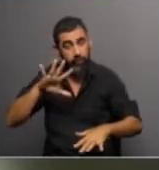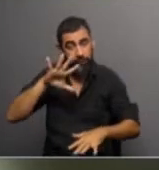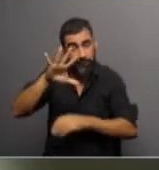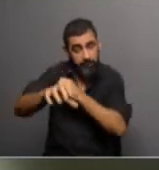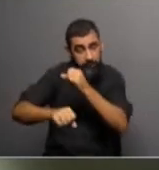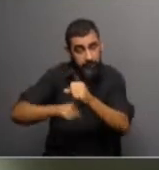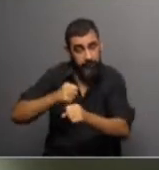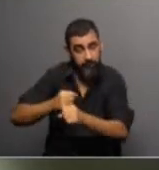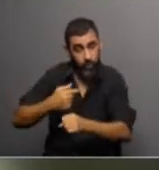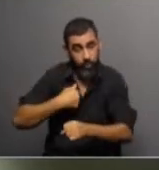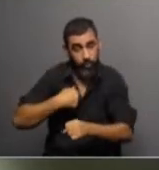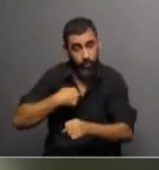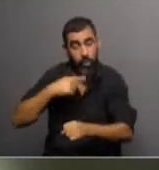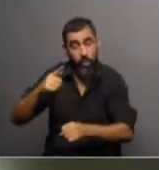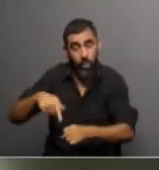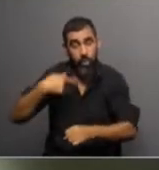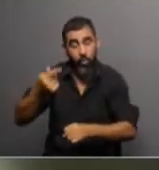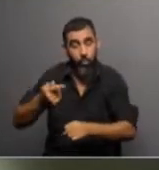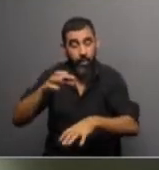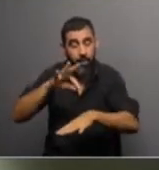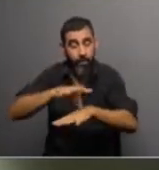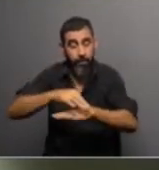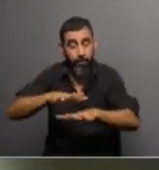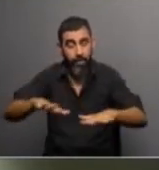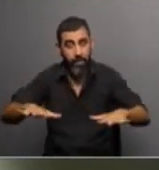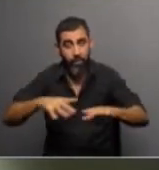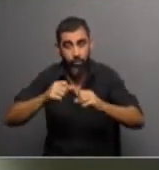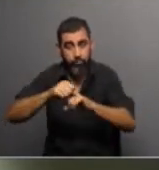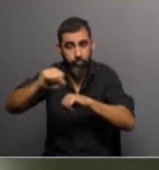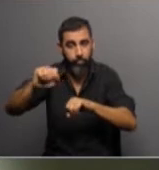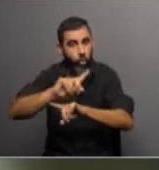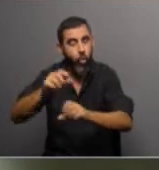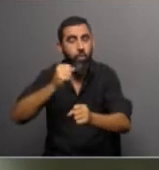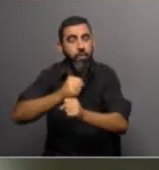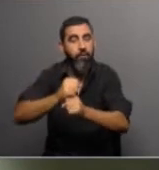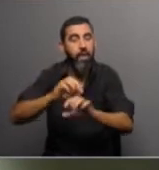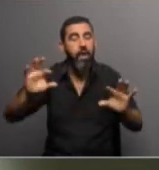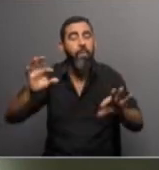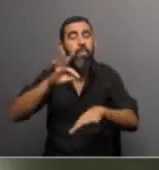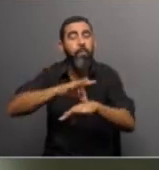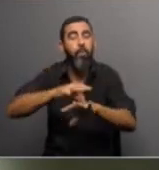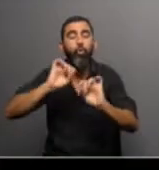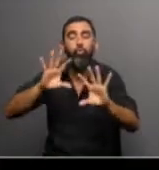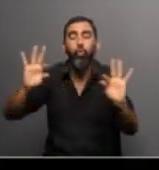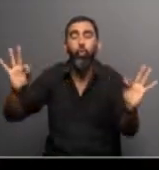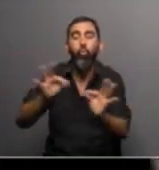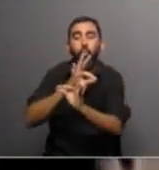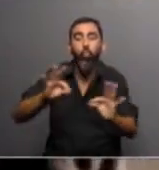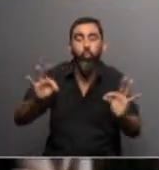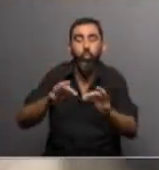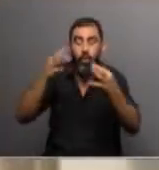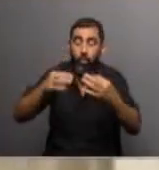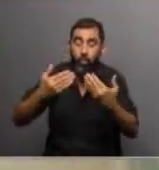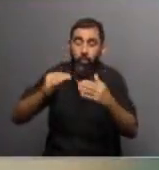años, después de recibirme pediatra, yo no trabajé de médico y me dediqué solamente a la música. En el medio de eso empecé a